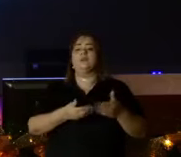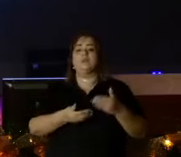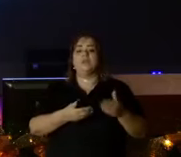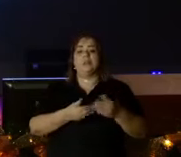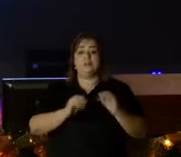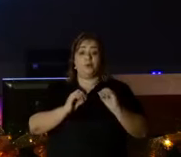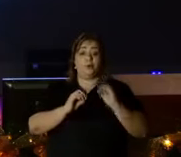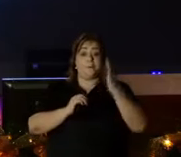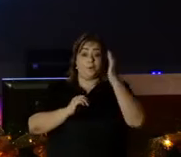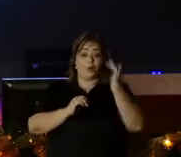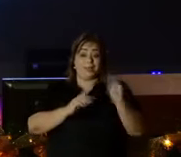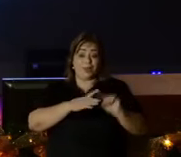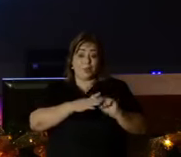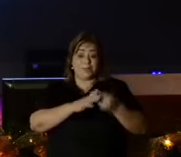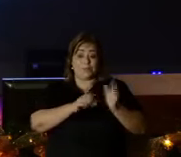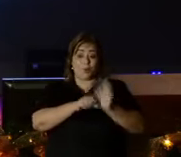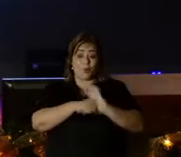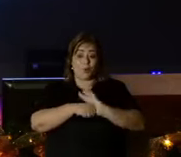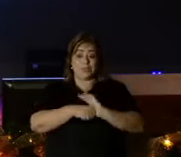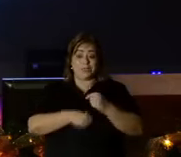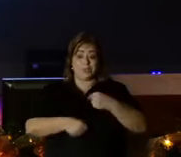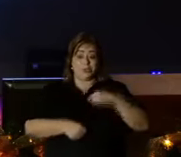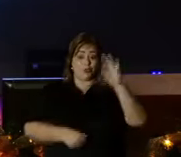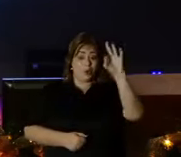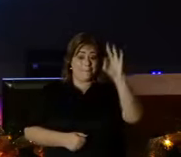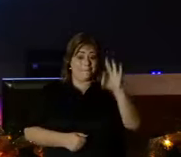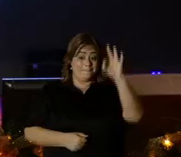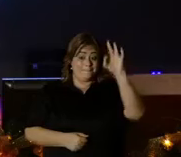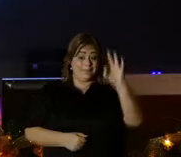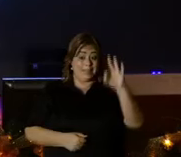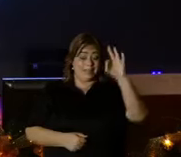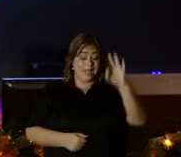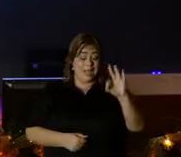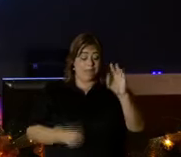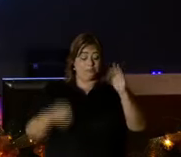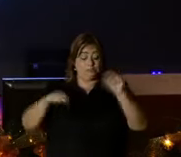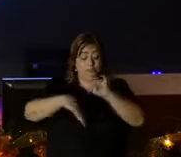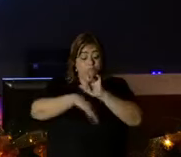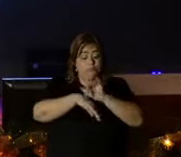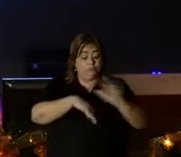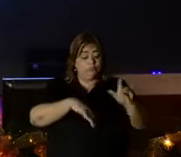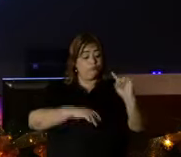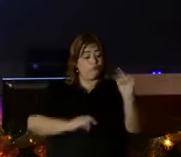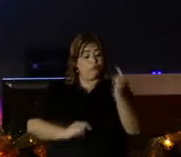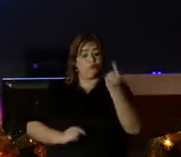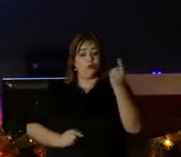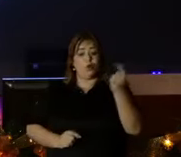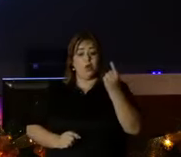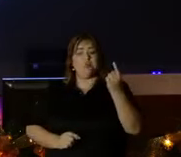nadie. Y yo estaba predicando aquí porque había gente allá que esperaba que yo predicara acá.